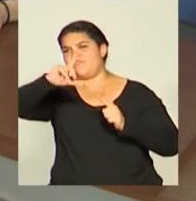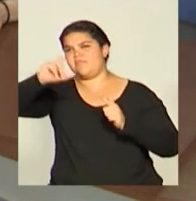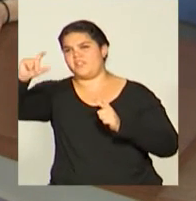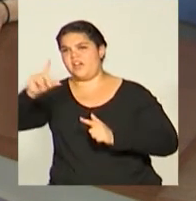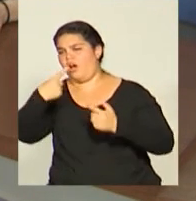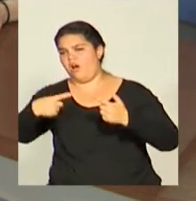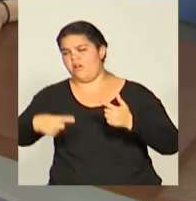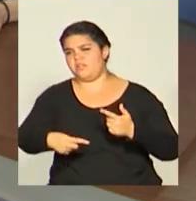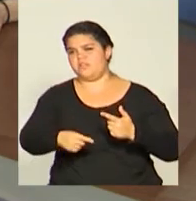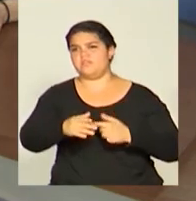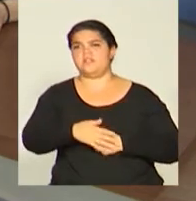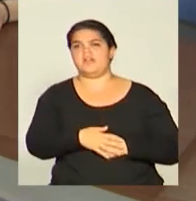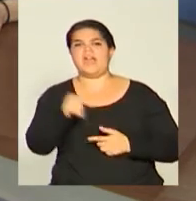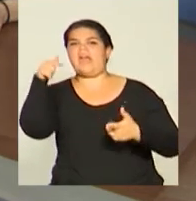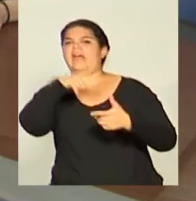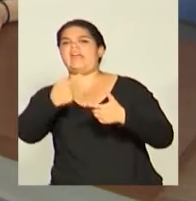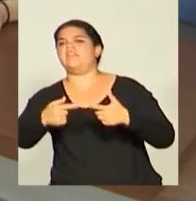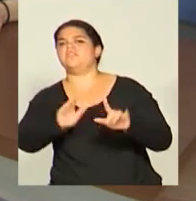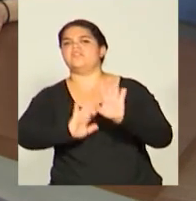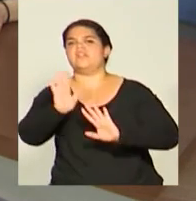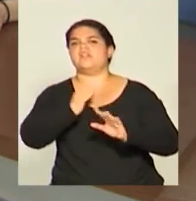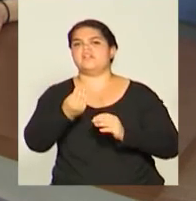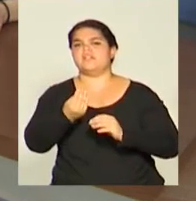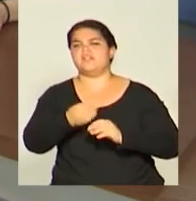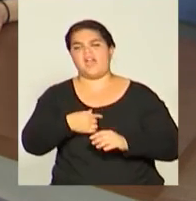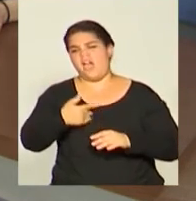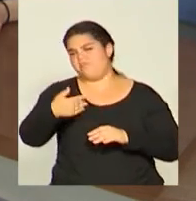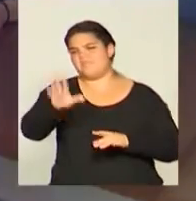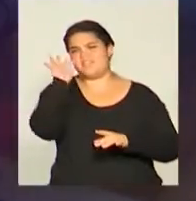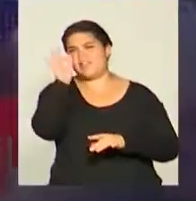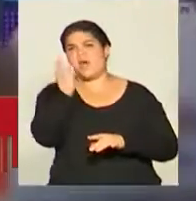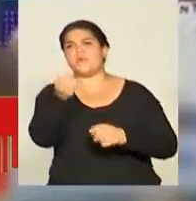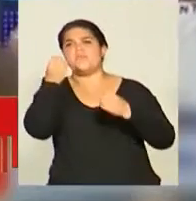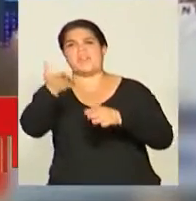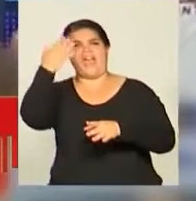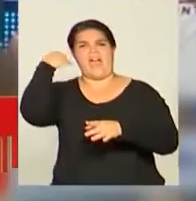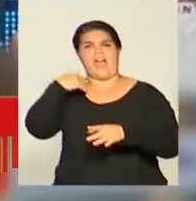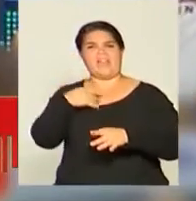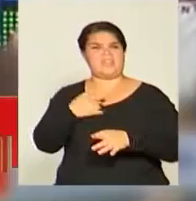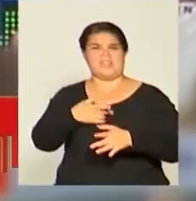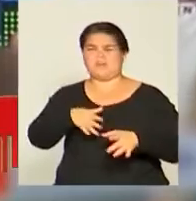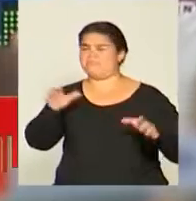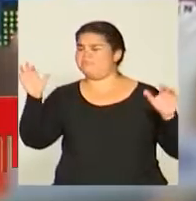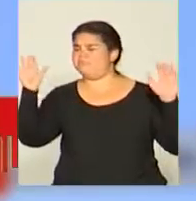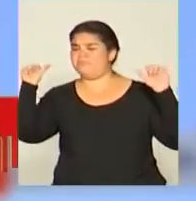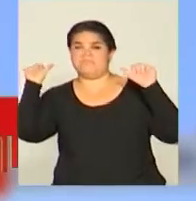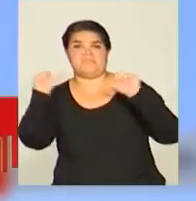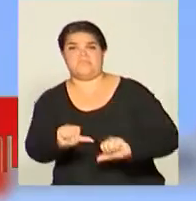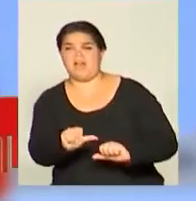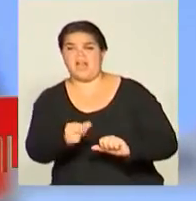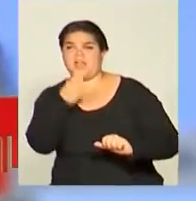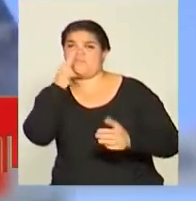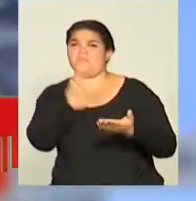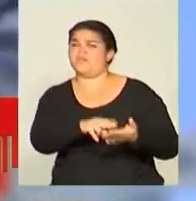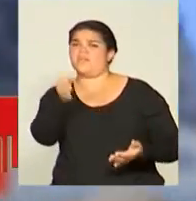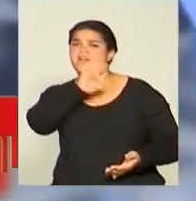deducciones, eso era esperable porque es un despropósito lo que estaba pasando con el impuesto a las ganancias y lo había